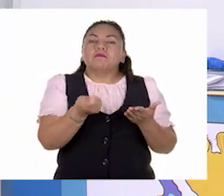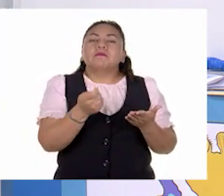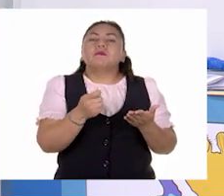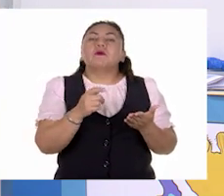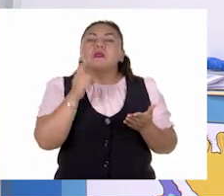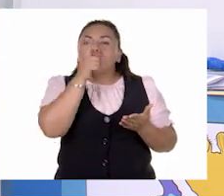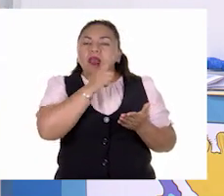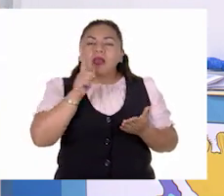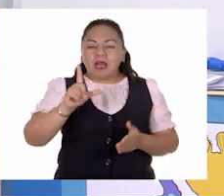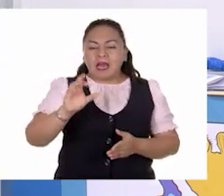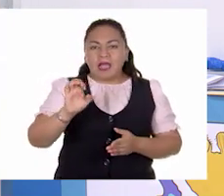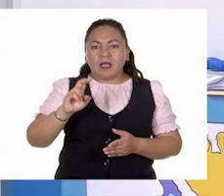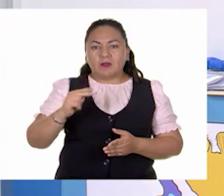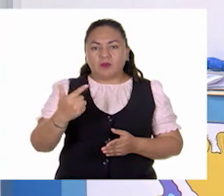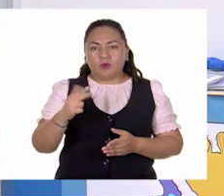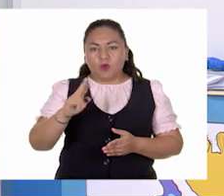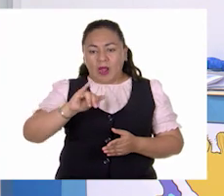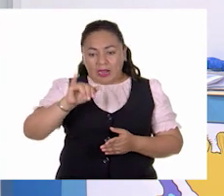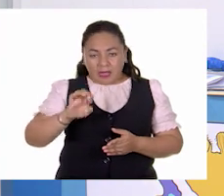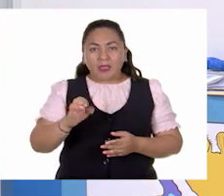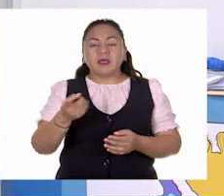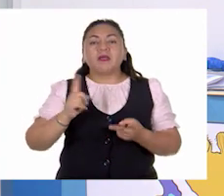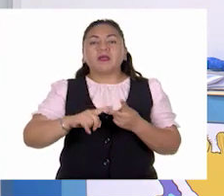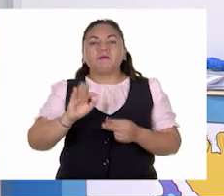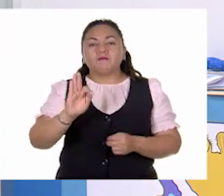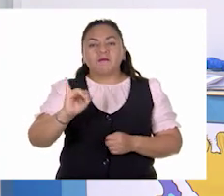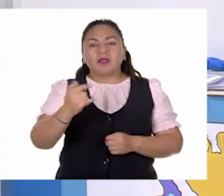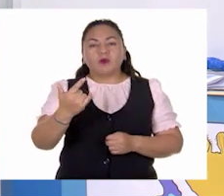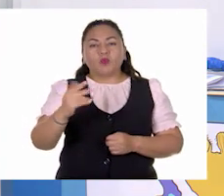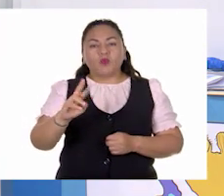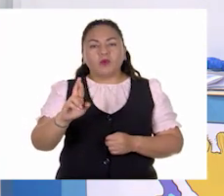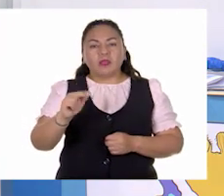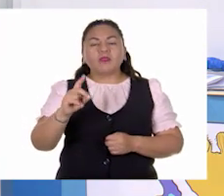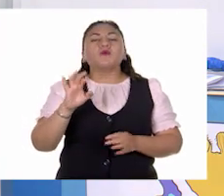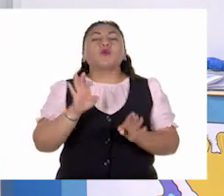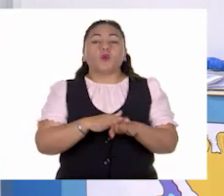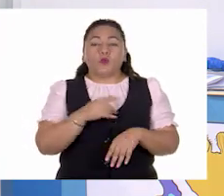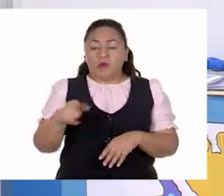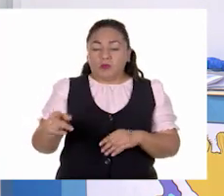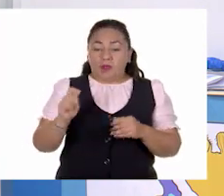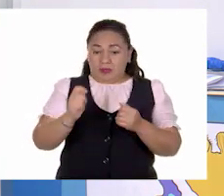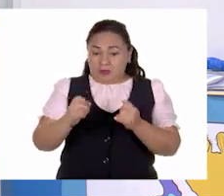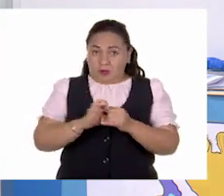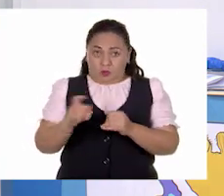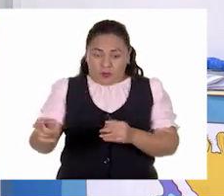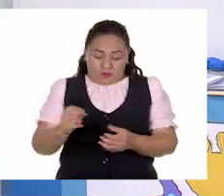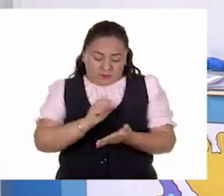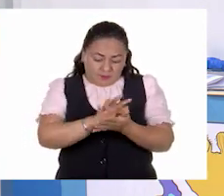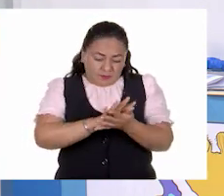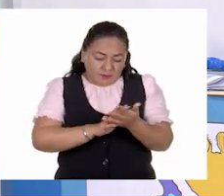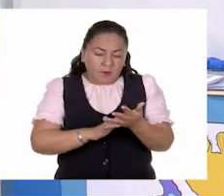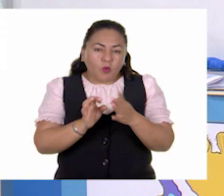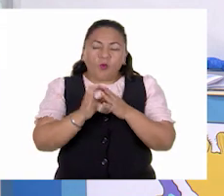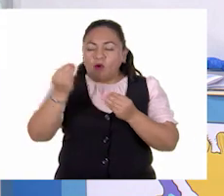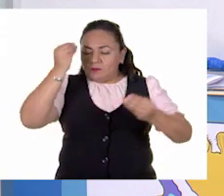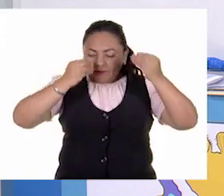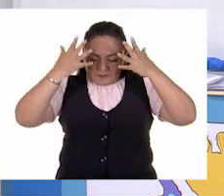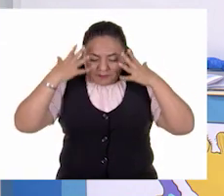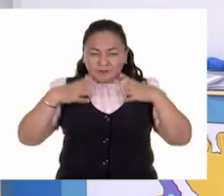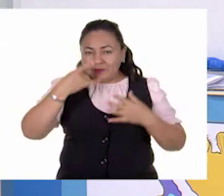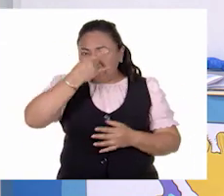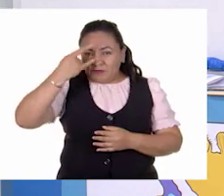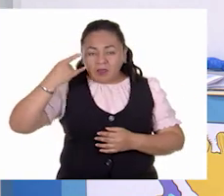precisamente. Cuando dices los poetas le ponen un disfraz, tú misma estás usando ese lenguaje. ¿Por qué? Porque